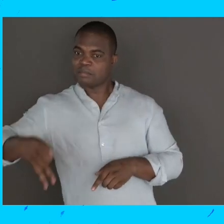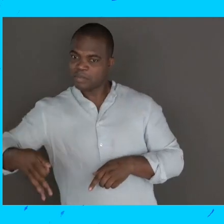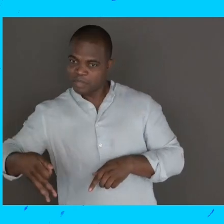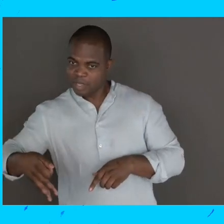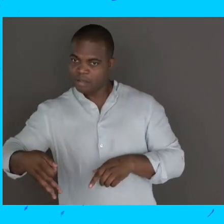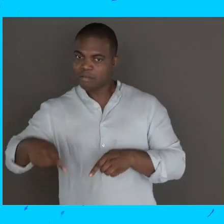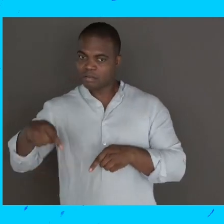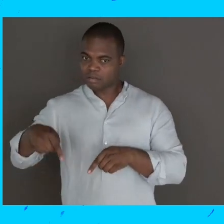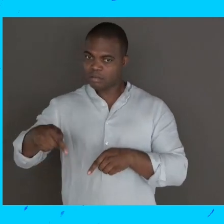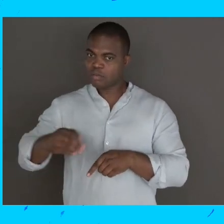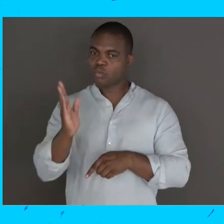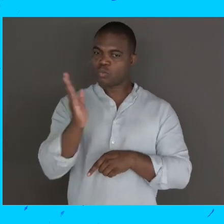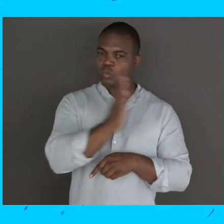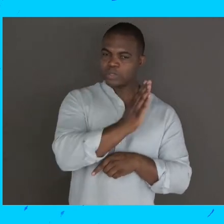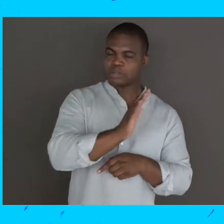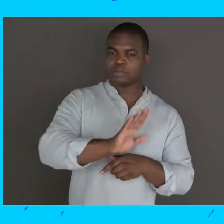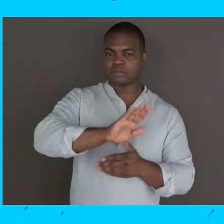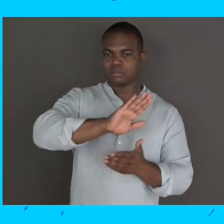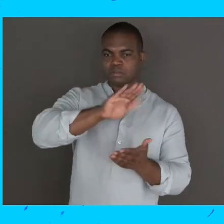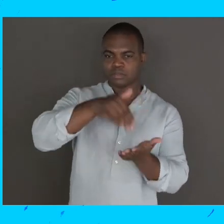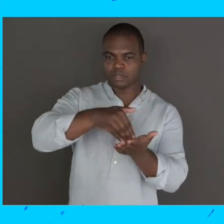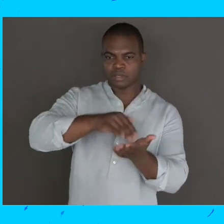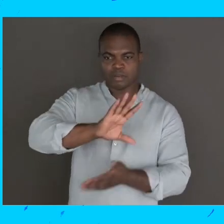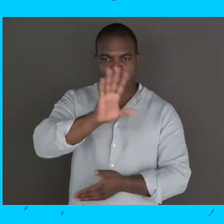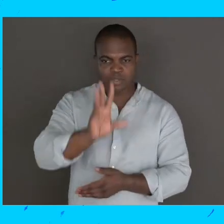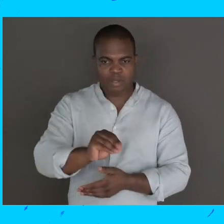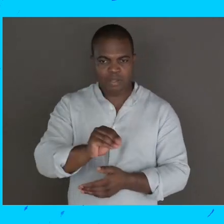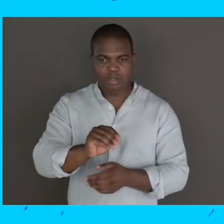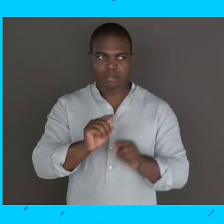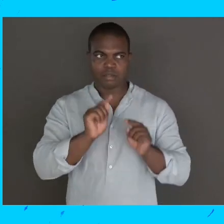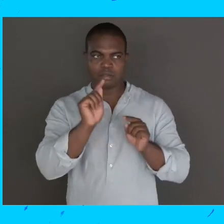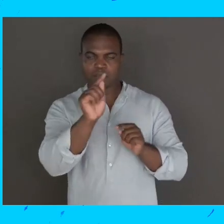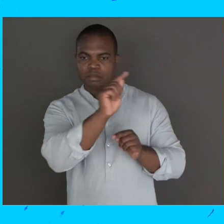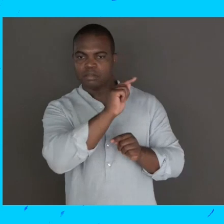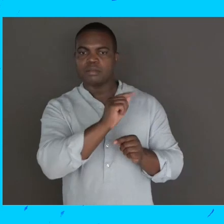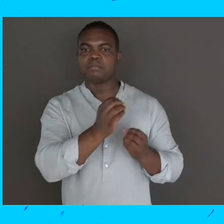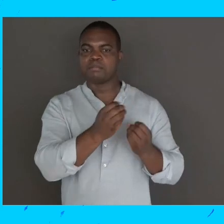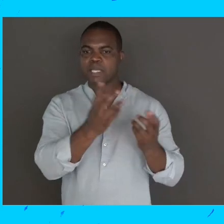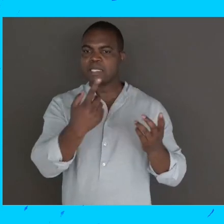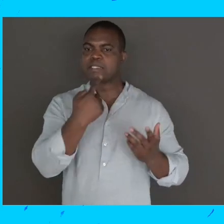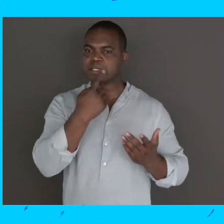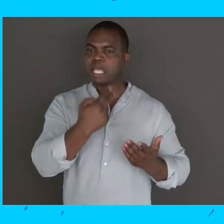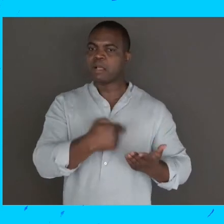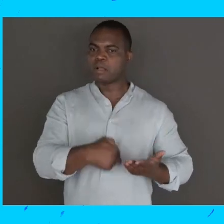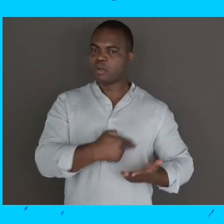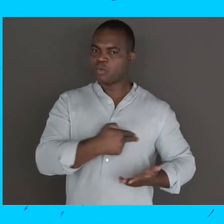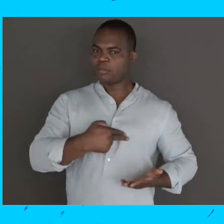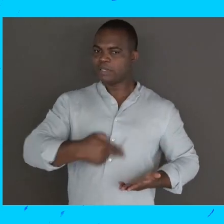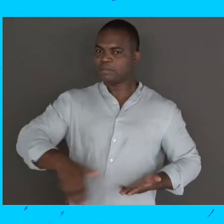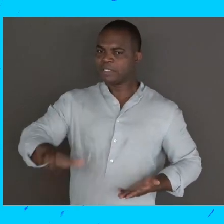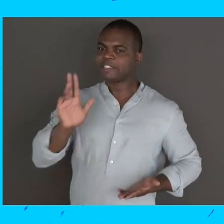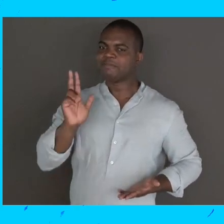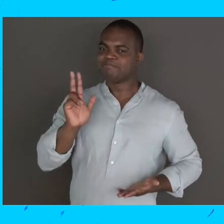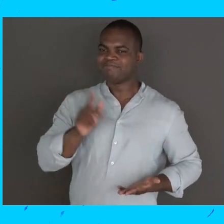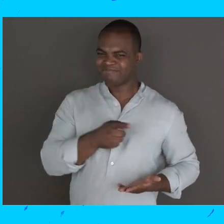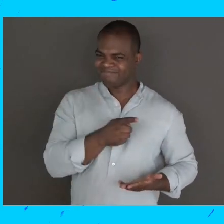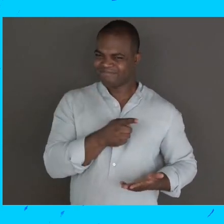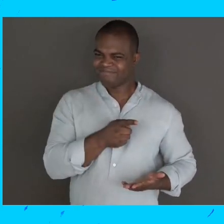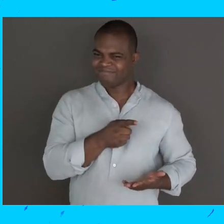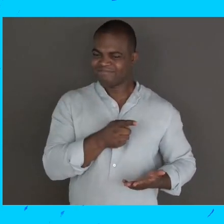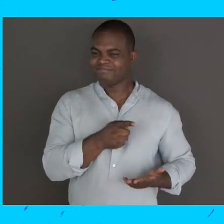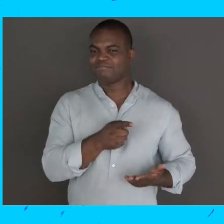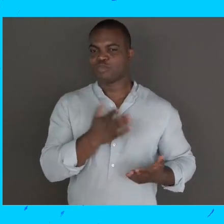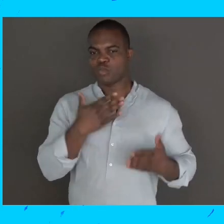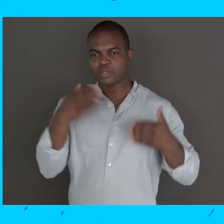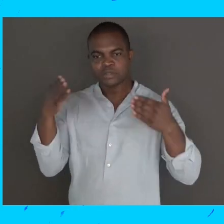educación de la salud reproductiva. Y bueno, nosotros con el lanzamiento de hoy, nosotros estamos comprometidos